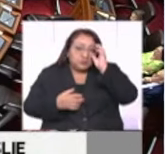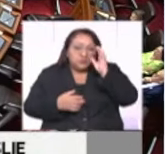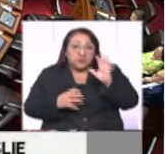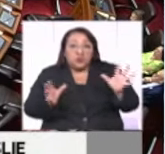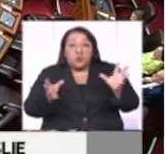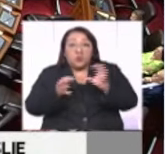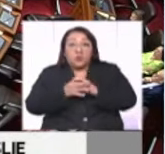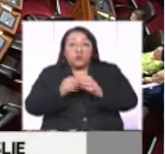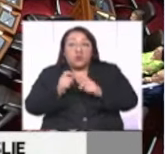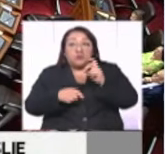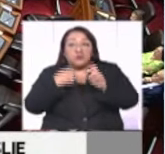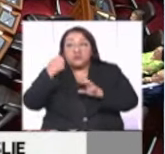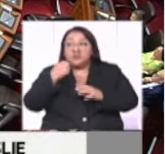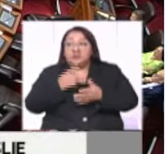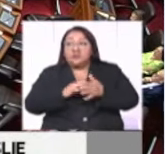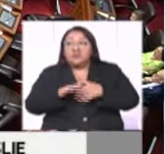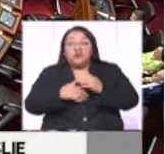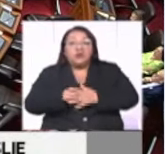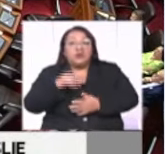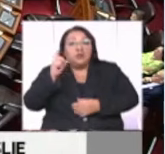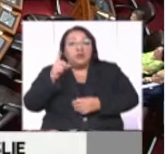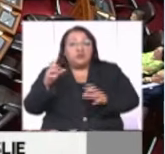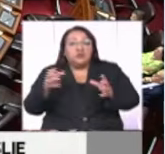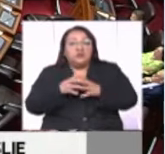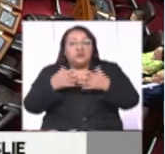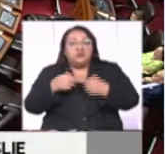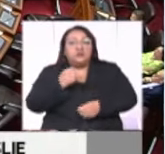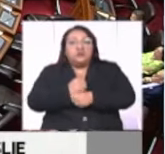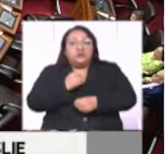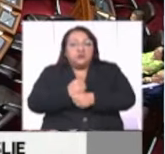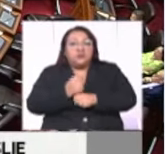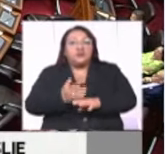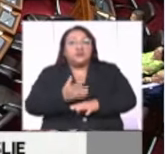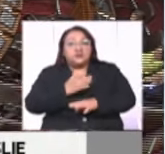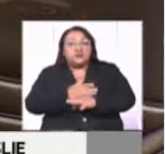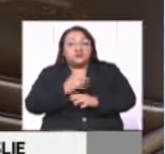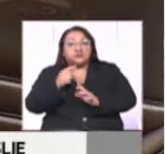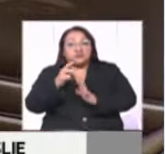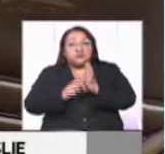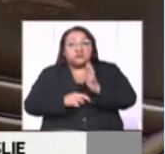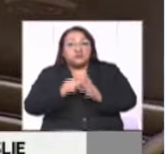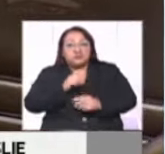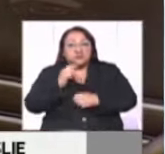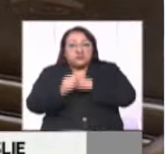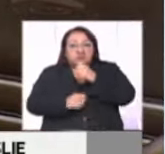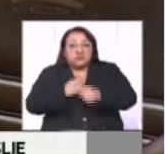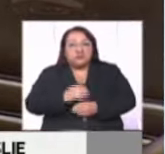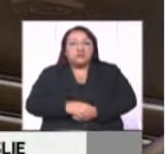Junto con los cineastas y videastas, se trabajó para tener un plan anual